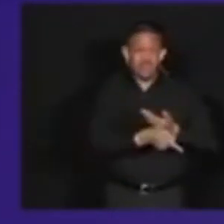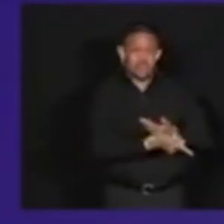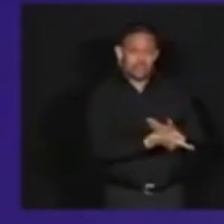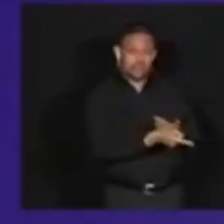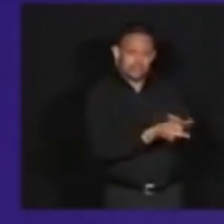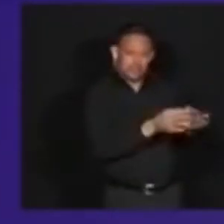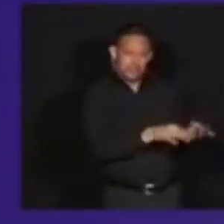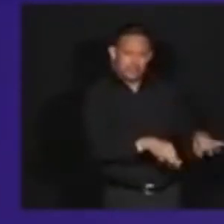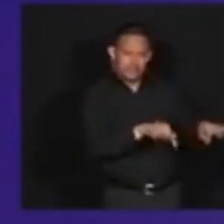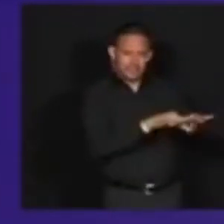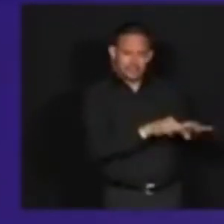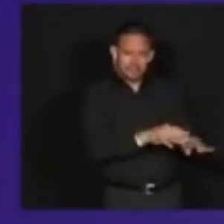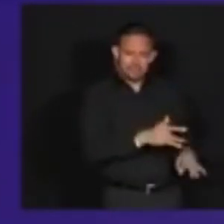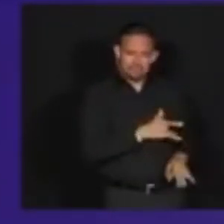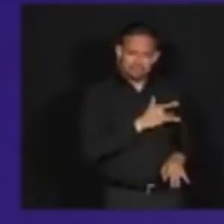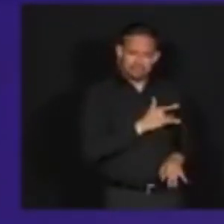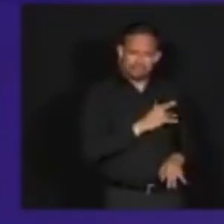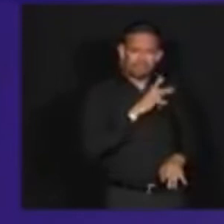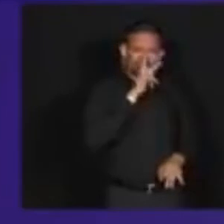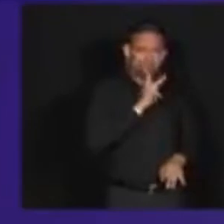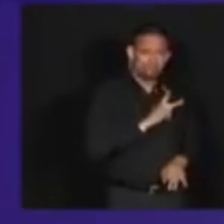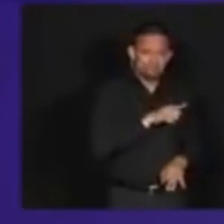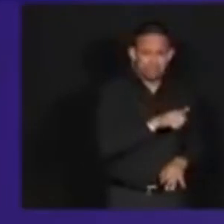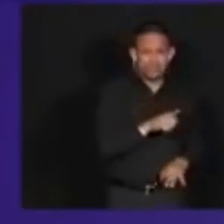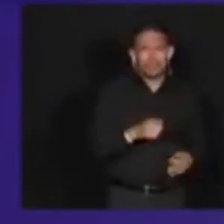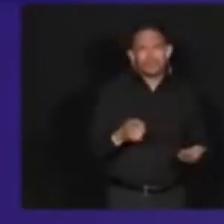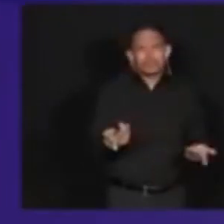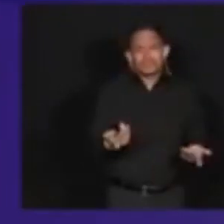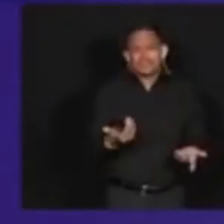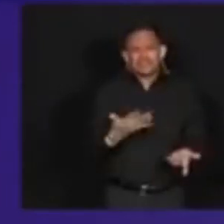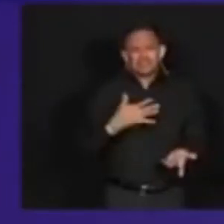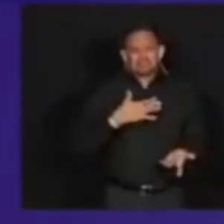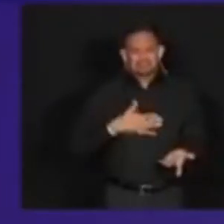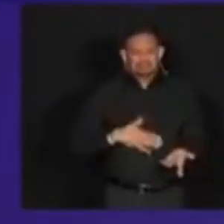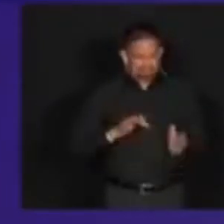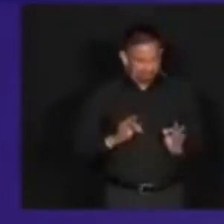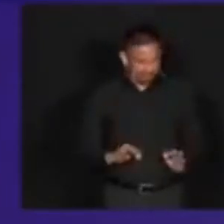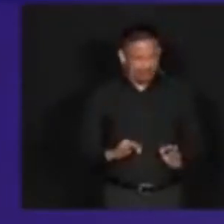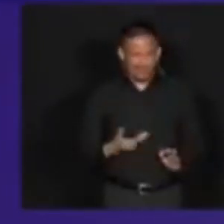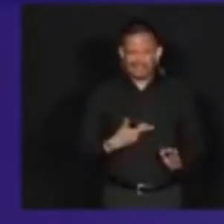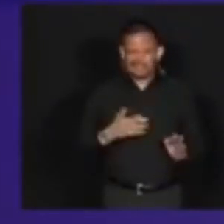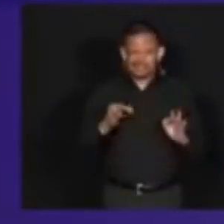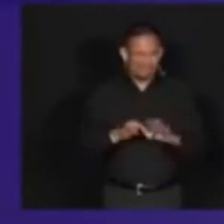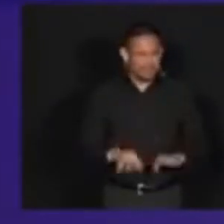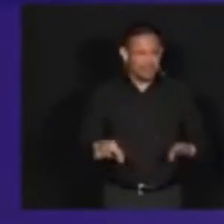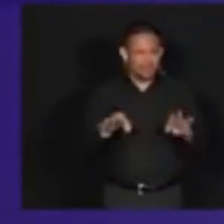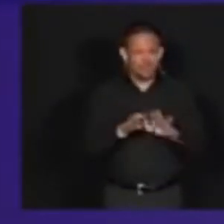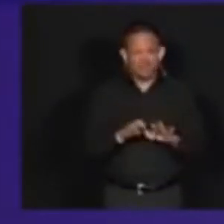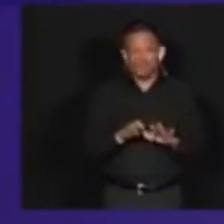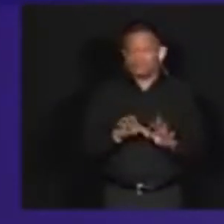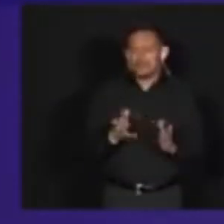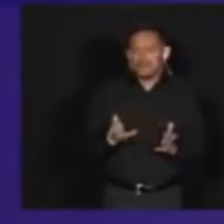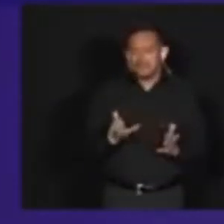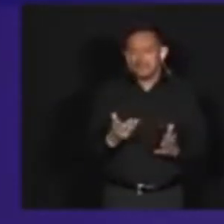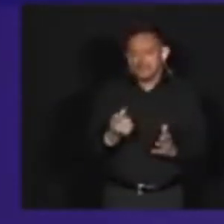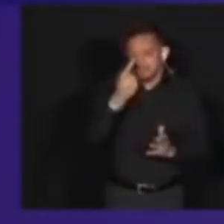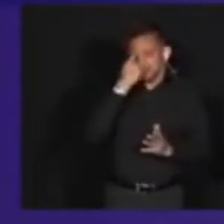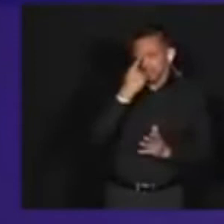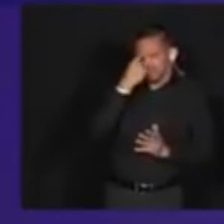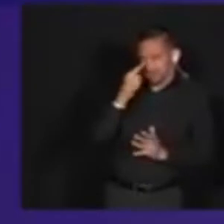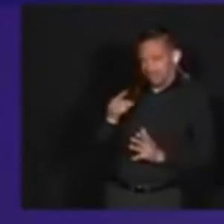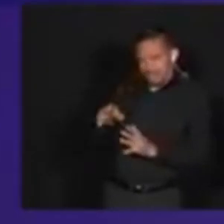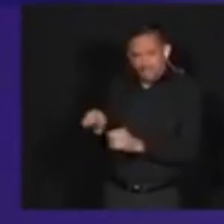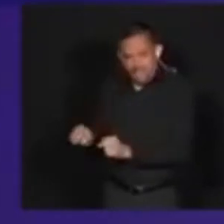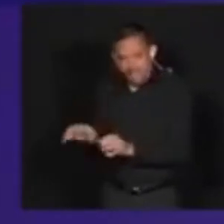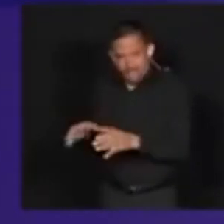sentidas, así como la insatisfacción de las necesidades básicas y la dependencia, en muchas comunidades